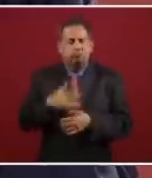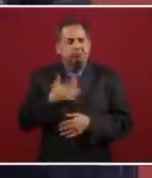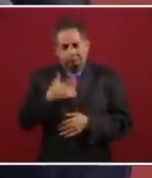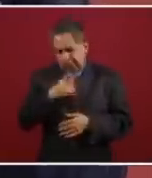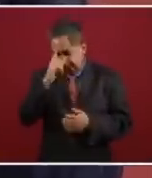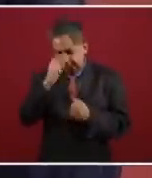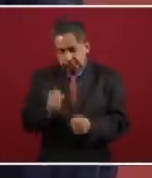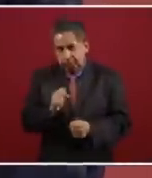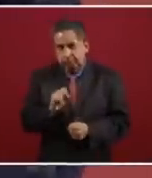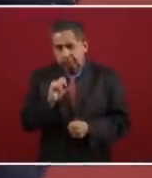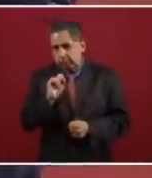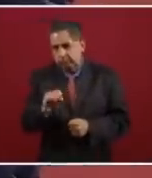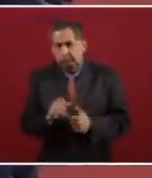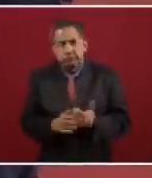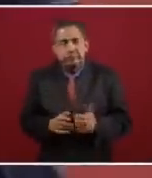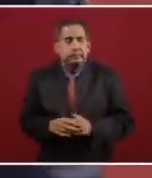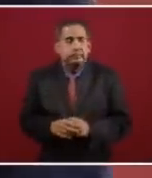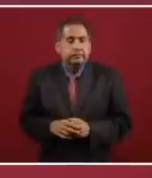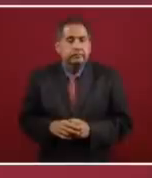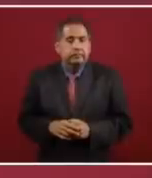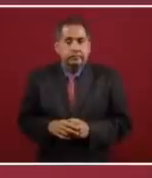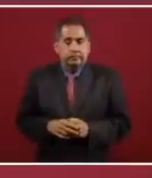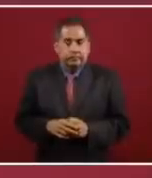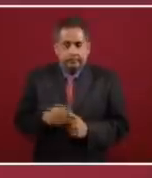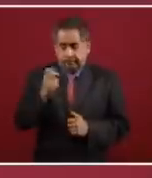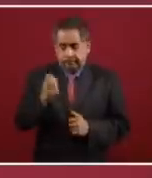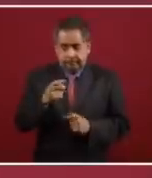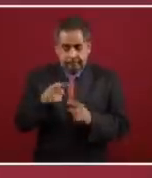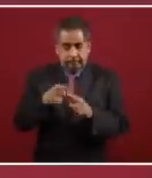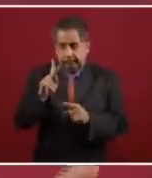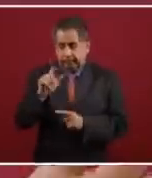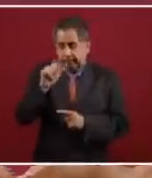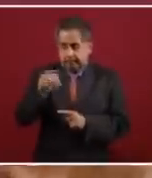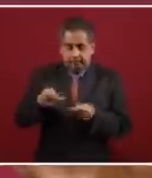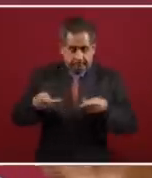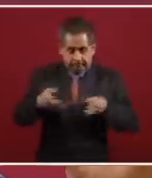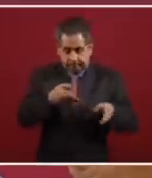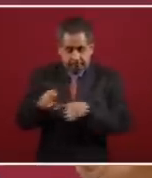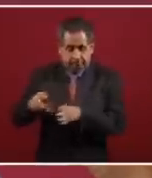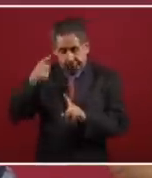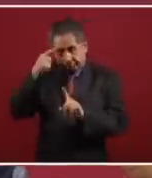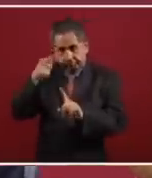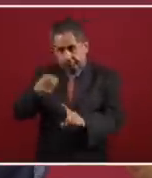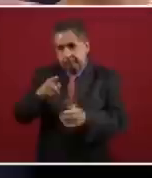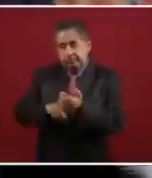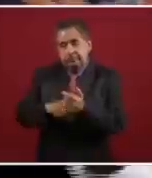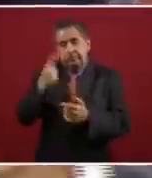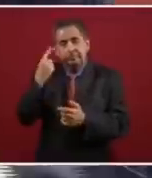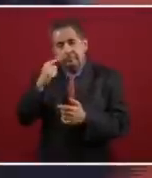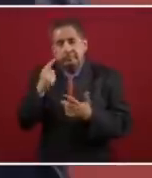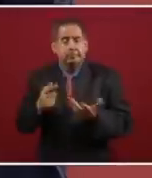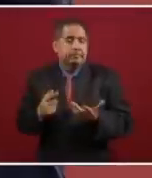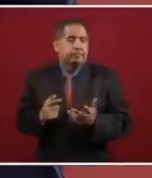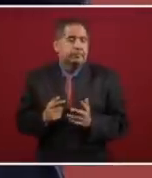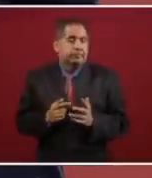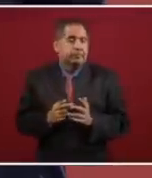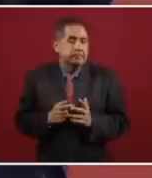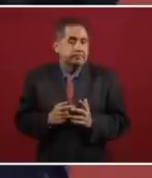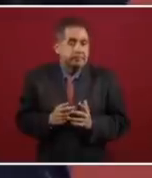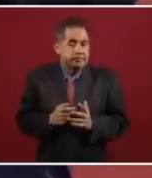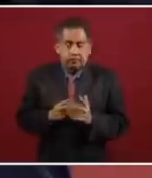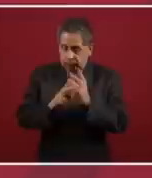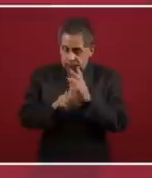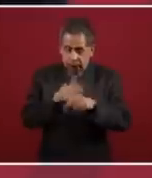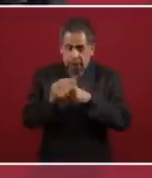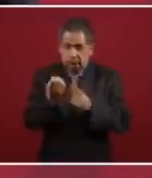Entonces, ese es el plan que tenemos para que se